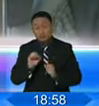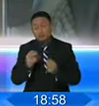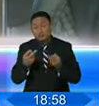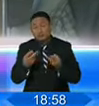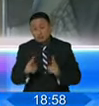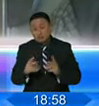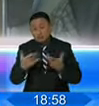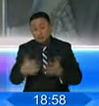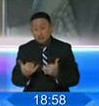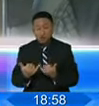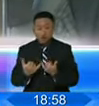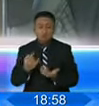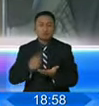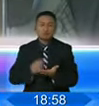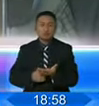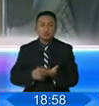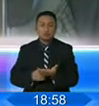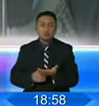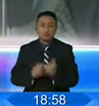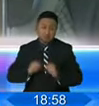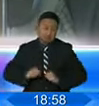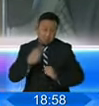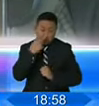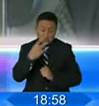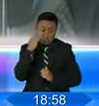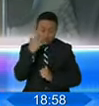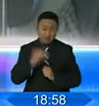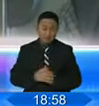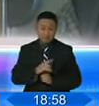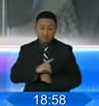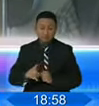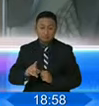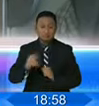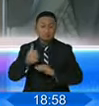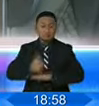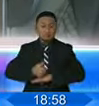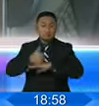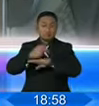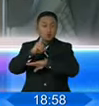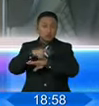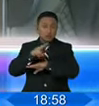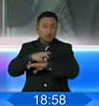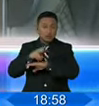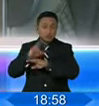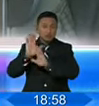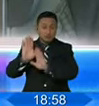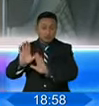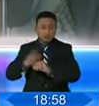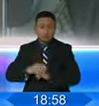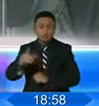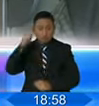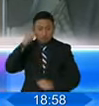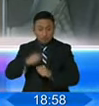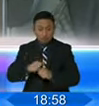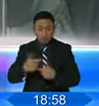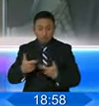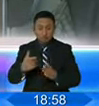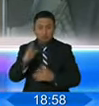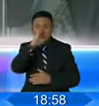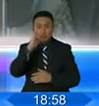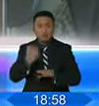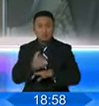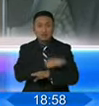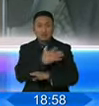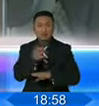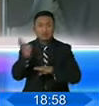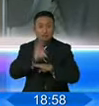se está discutiendo y es grato ver la figura de la superintendencia en sí, que recordemos que nunca fue debatida por la